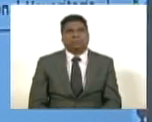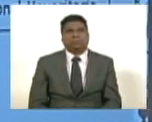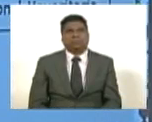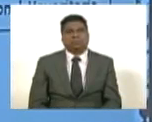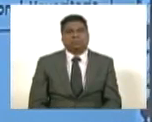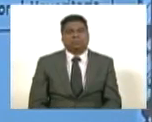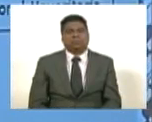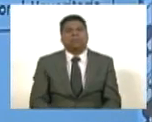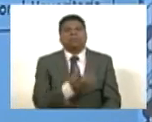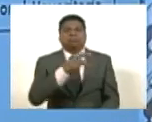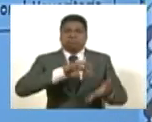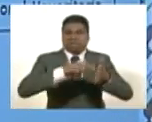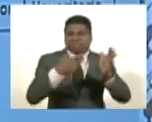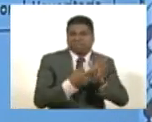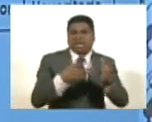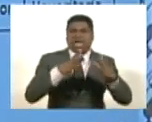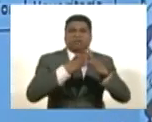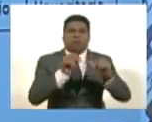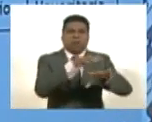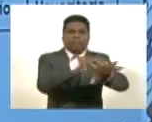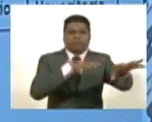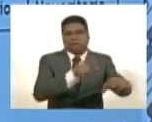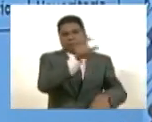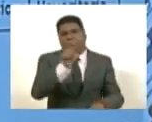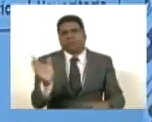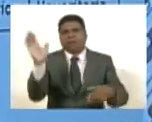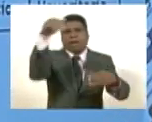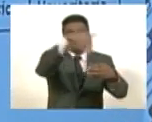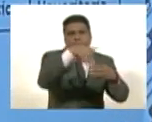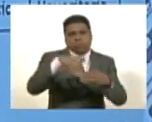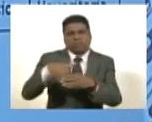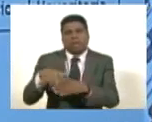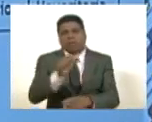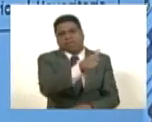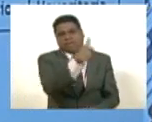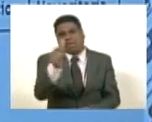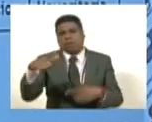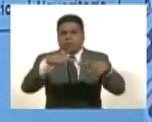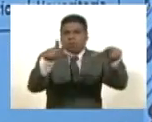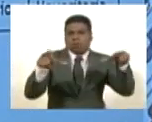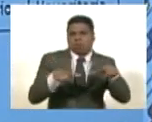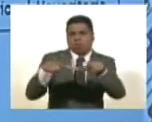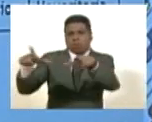los más votados a nivel nacional en cada uno de estos sectores.